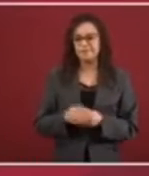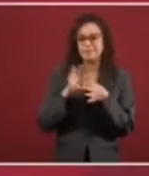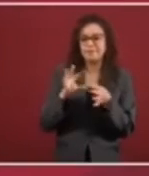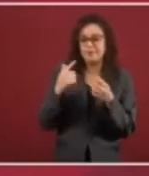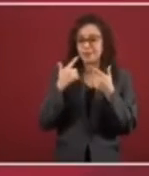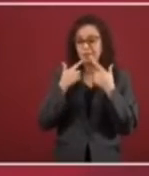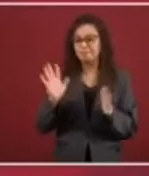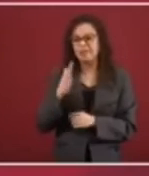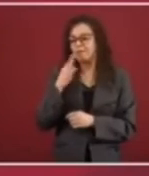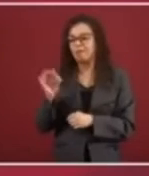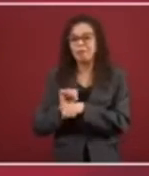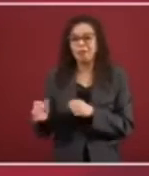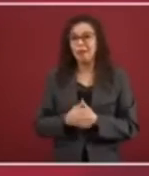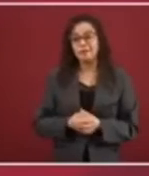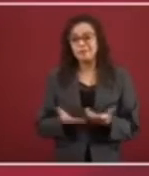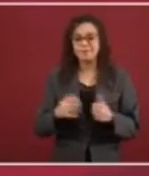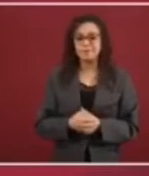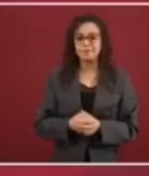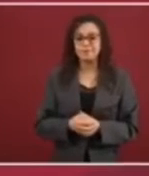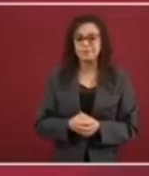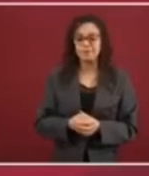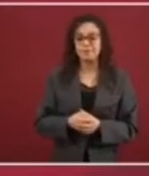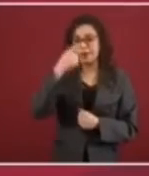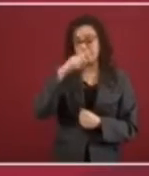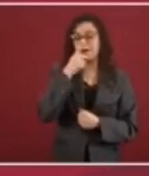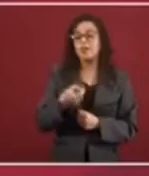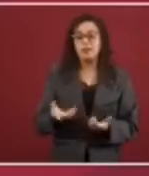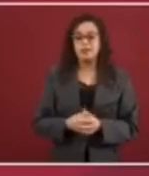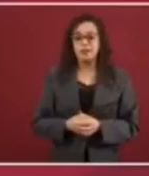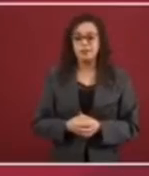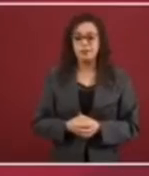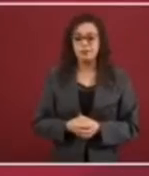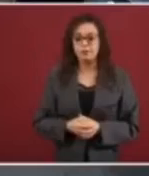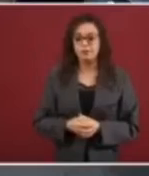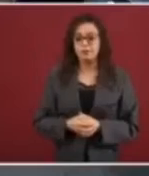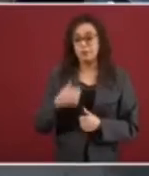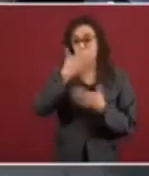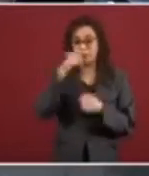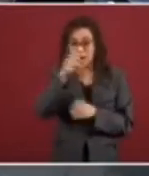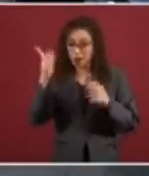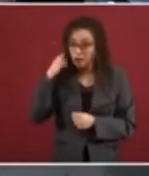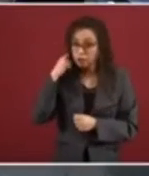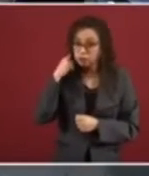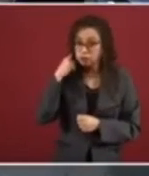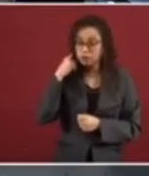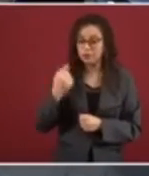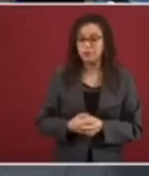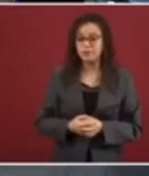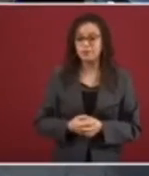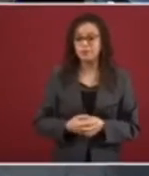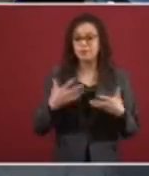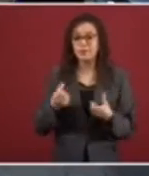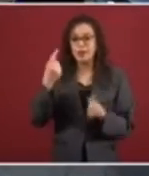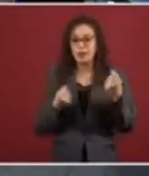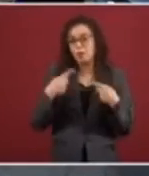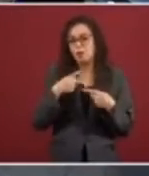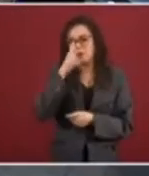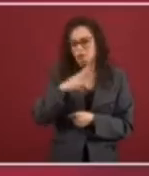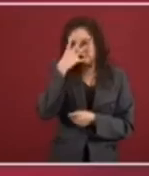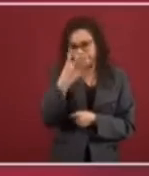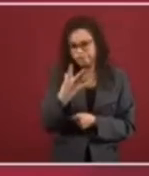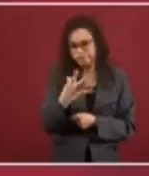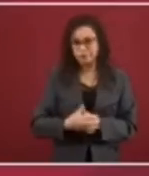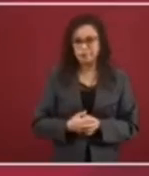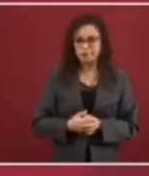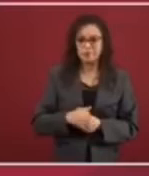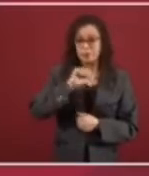demagogo, muy demagógico, diciendo, no sé si lo han escuchado, desde luego, algunos lo dicen de manera sincera, otros